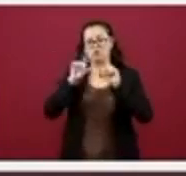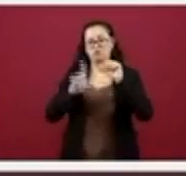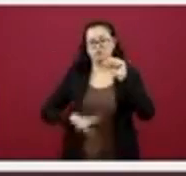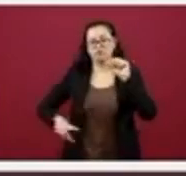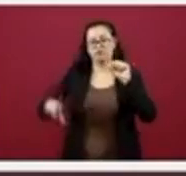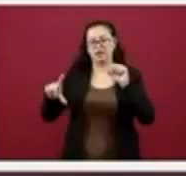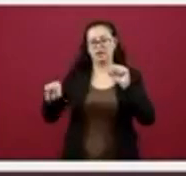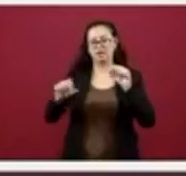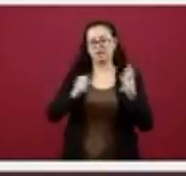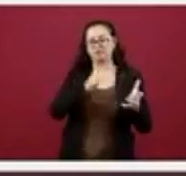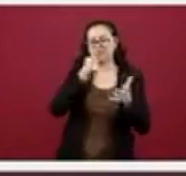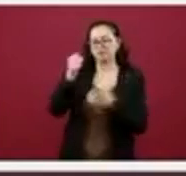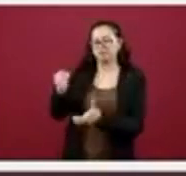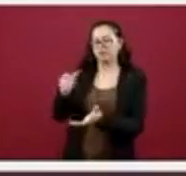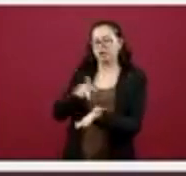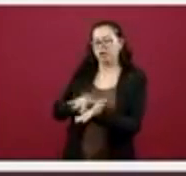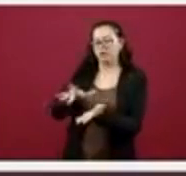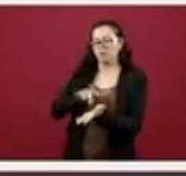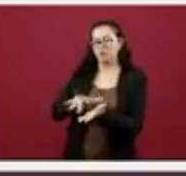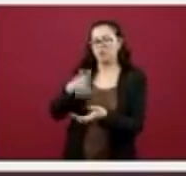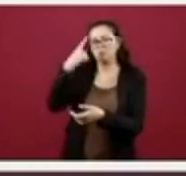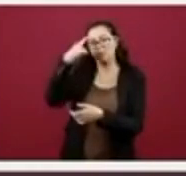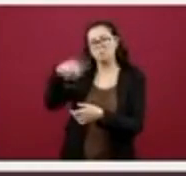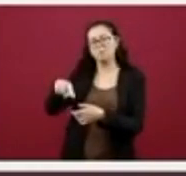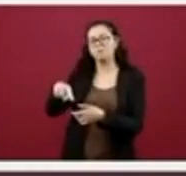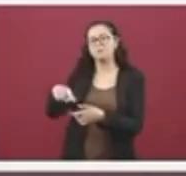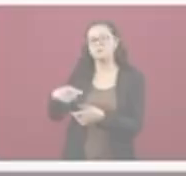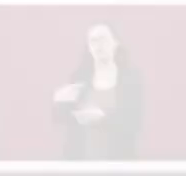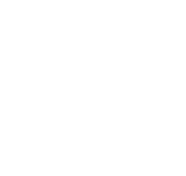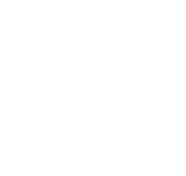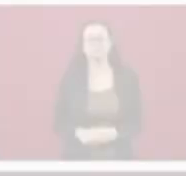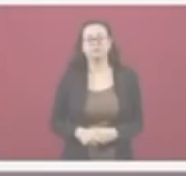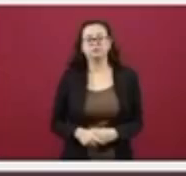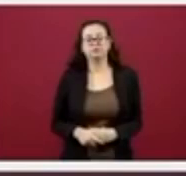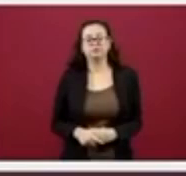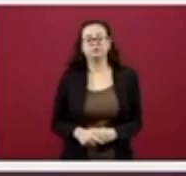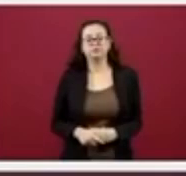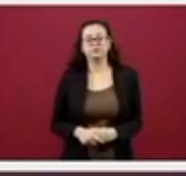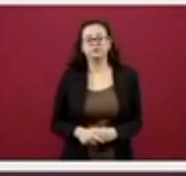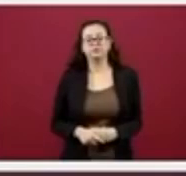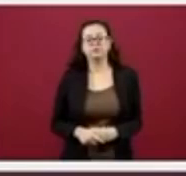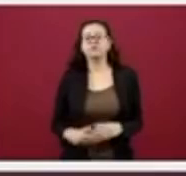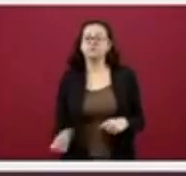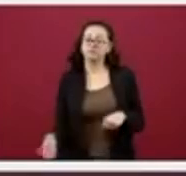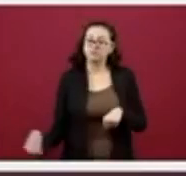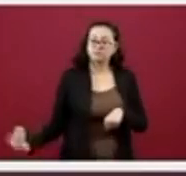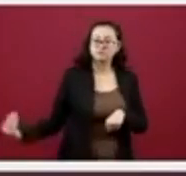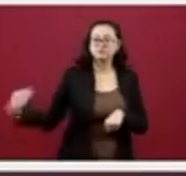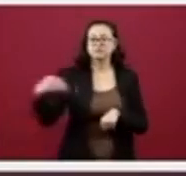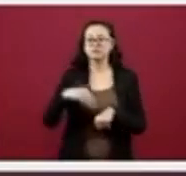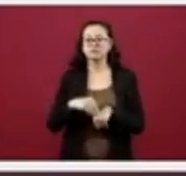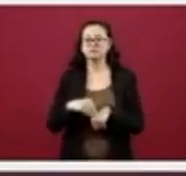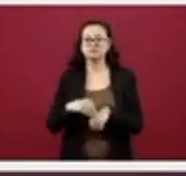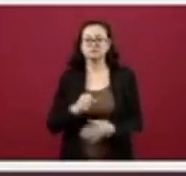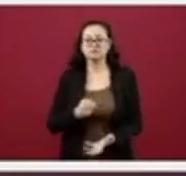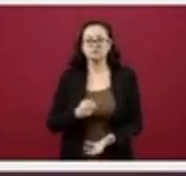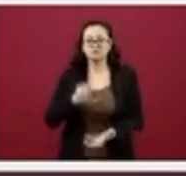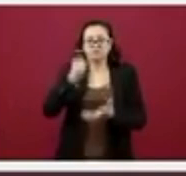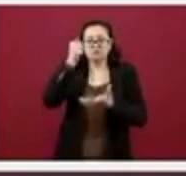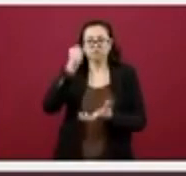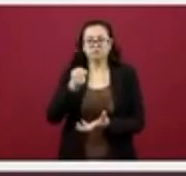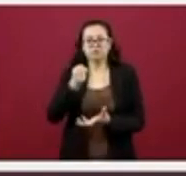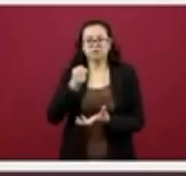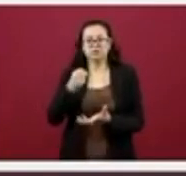empresa por la mejora de su pasivo laboral. Adicionalmente, y eso es parte